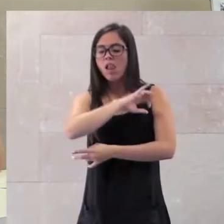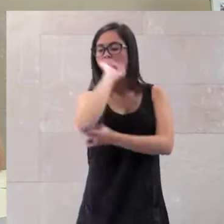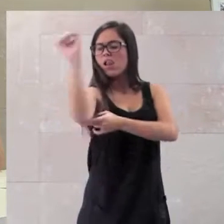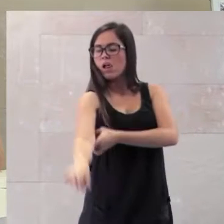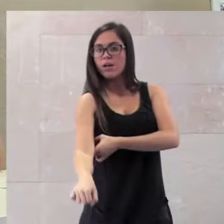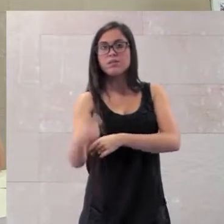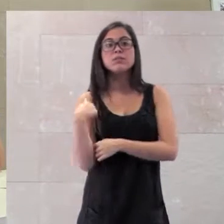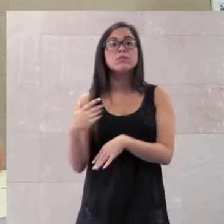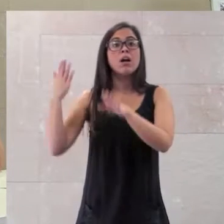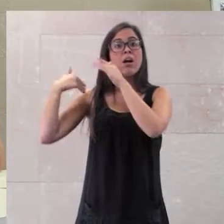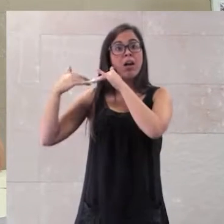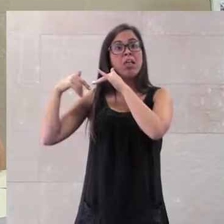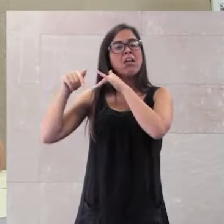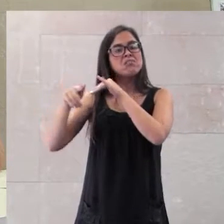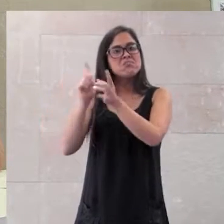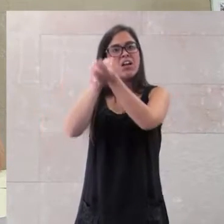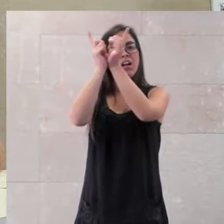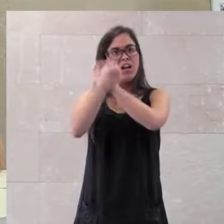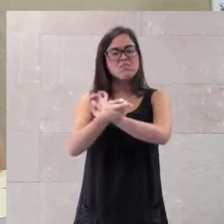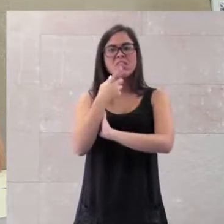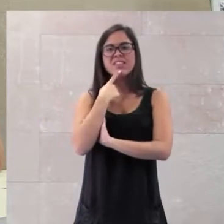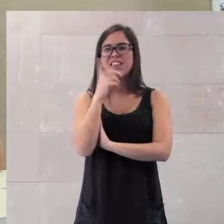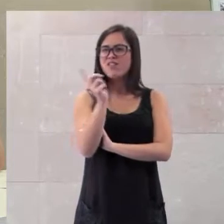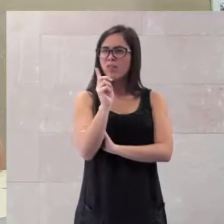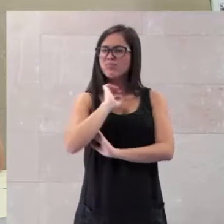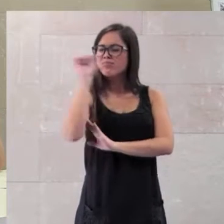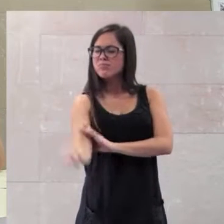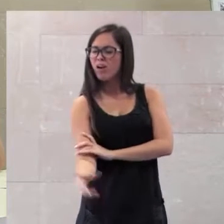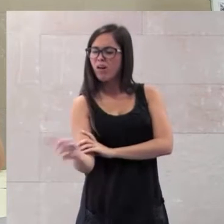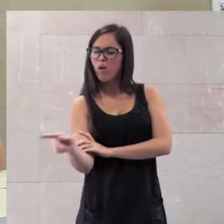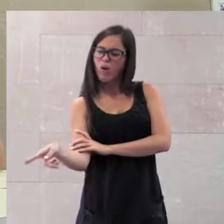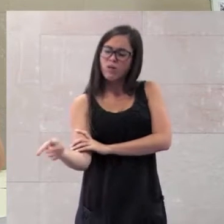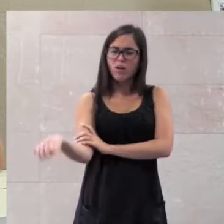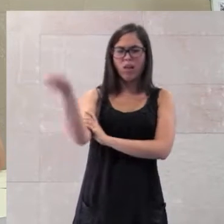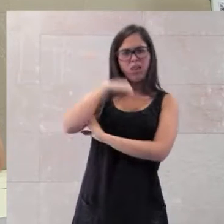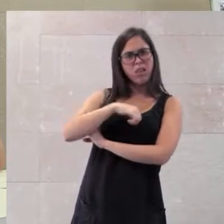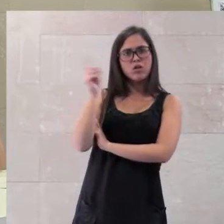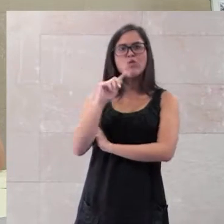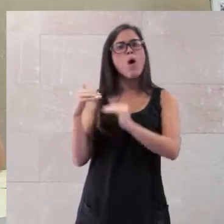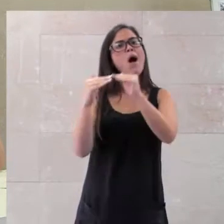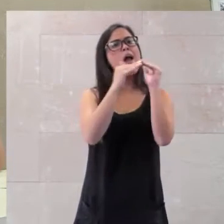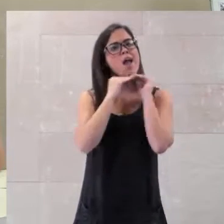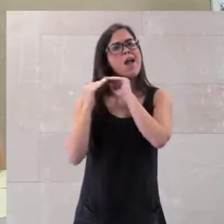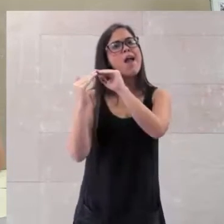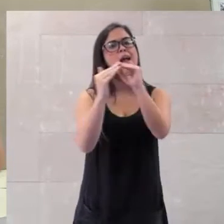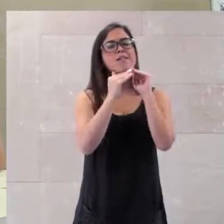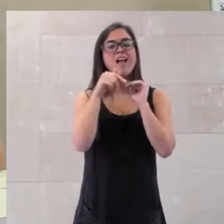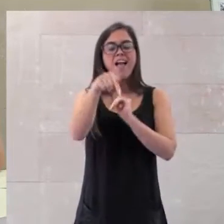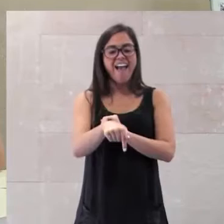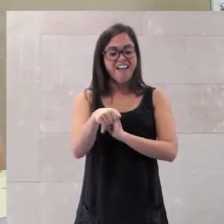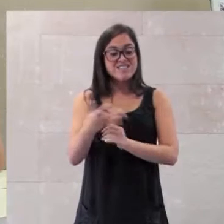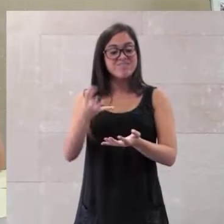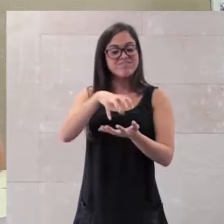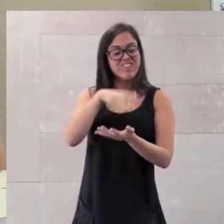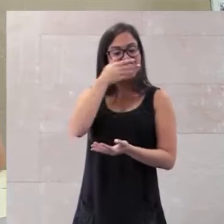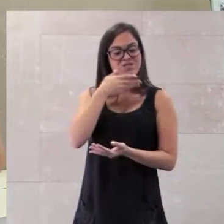cambio, acá sí que hubo un cambio en eso, de decir, no, vamos a ser iguales, no que sea mejor o ellos sean mejores. Pero acá aprendí,